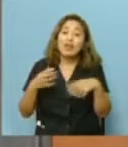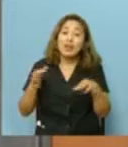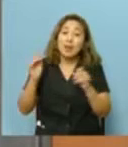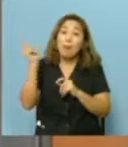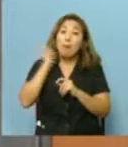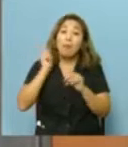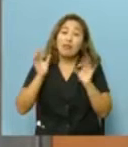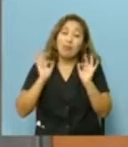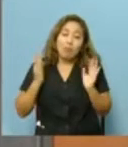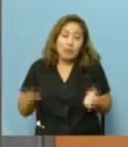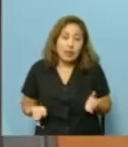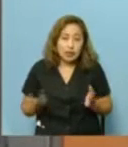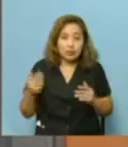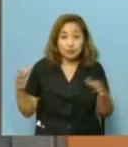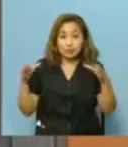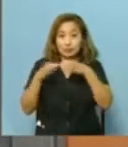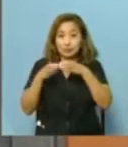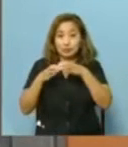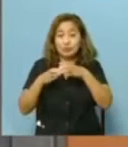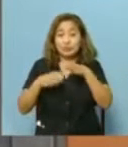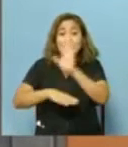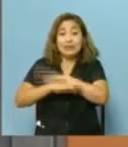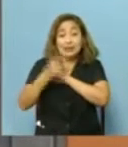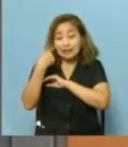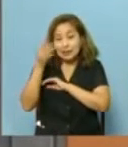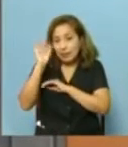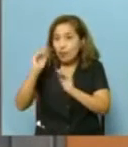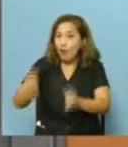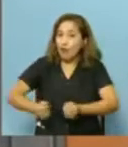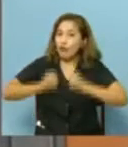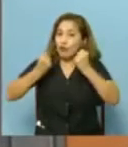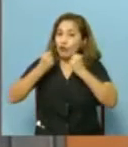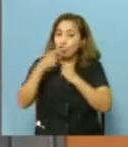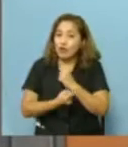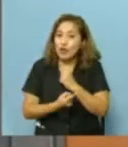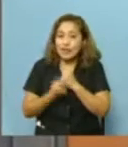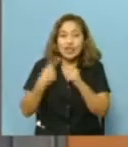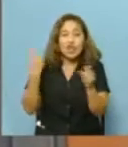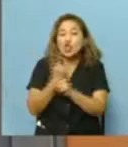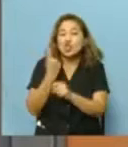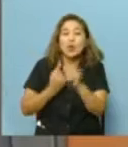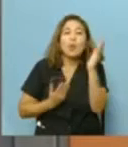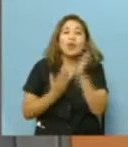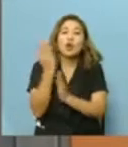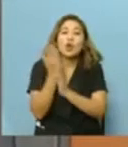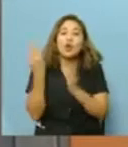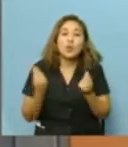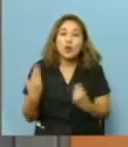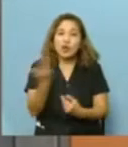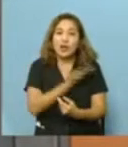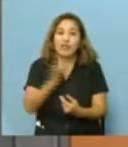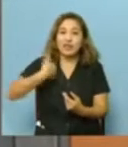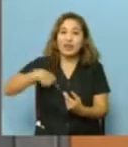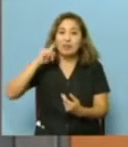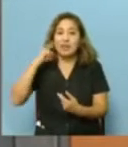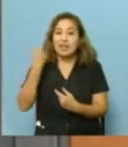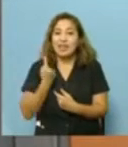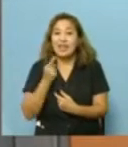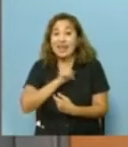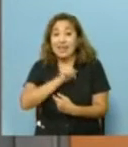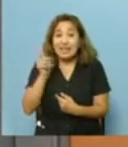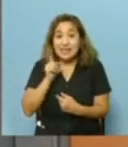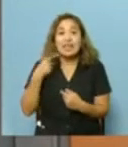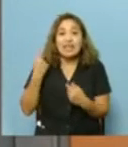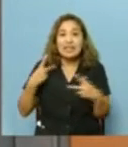entonces desde la izquierda creemos que hay que tomar medidas fuertes no se puede seguir este acuerdo con el fm que es el que se va a